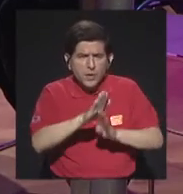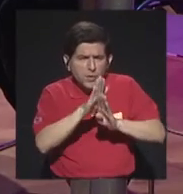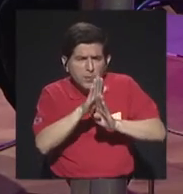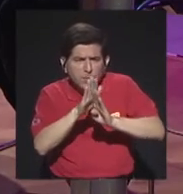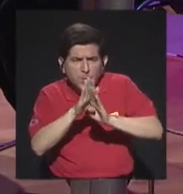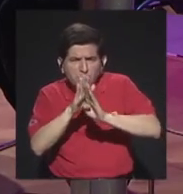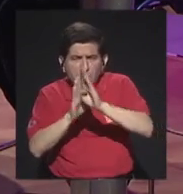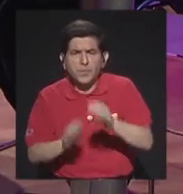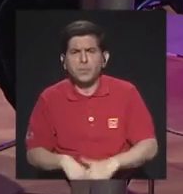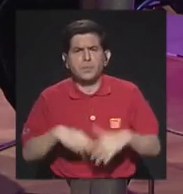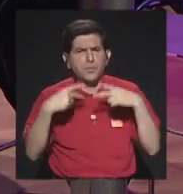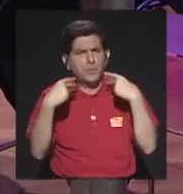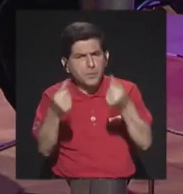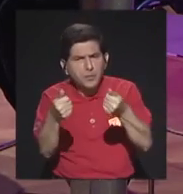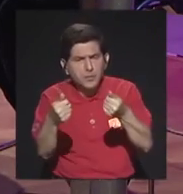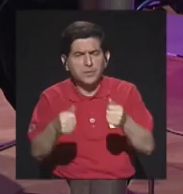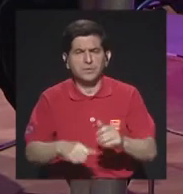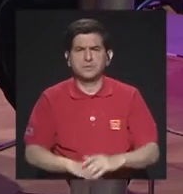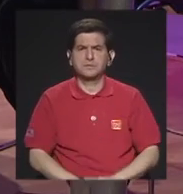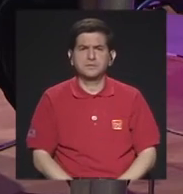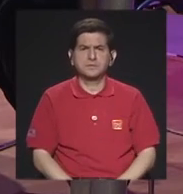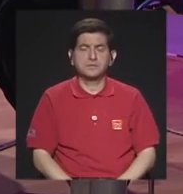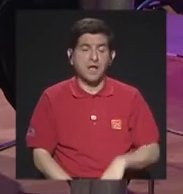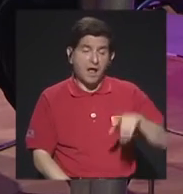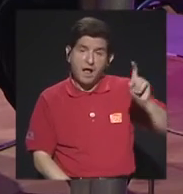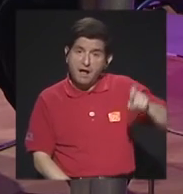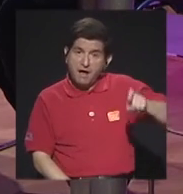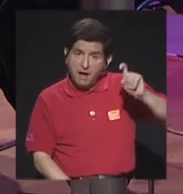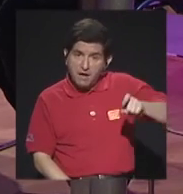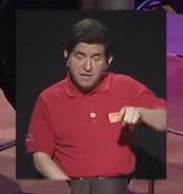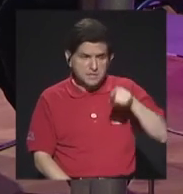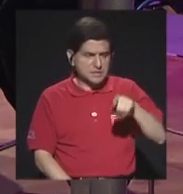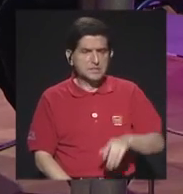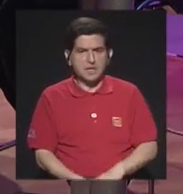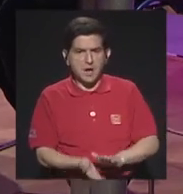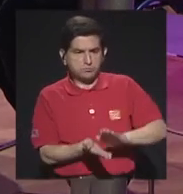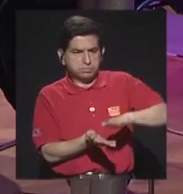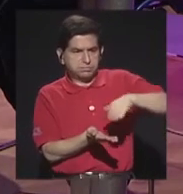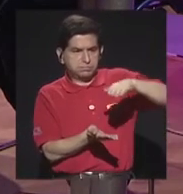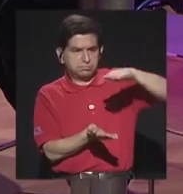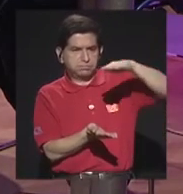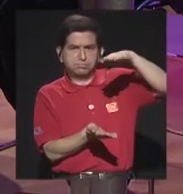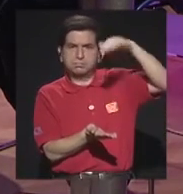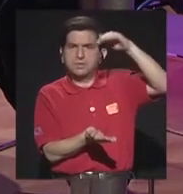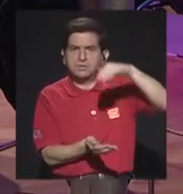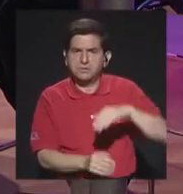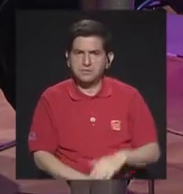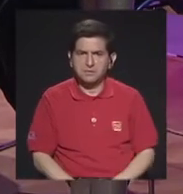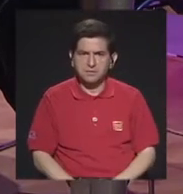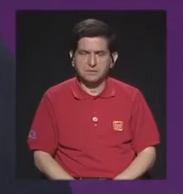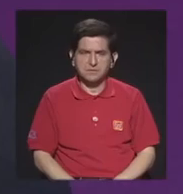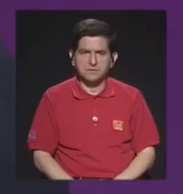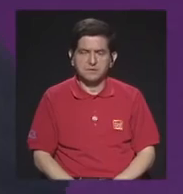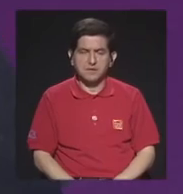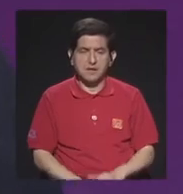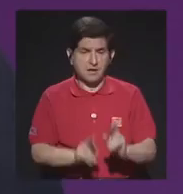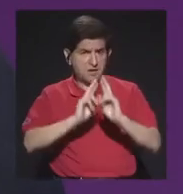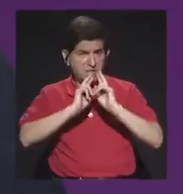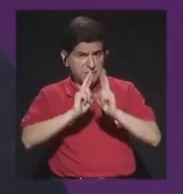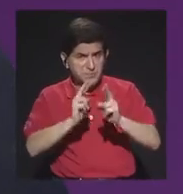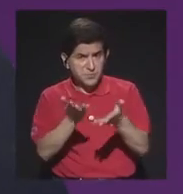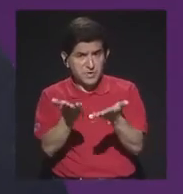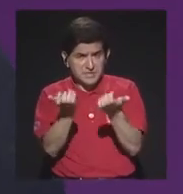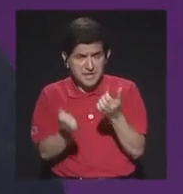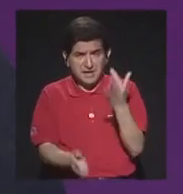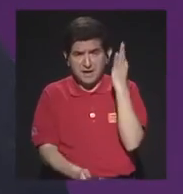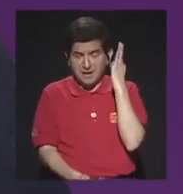a paso acelerado y que entonces las necesidades aumentaron. Y en ese sentido, las respuestas que queríamos las